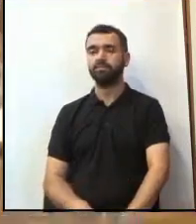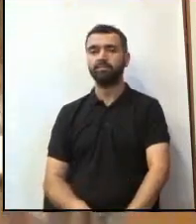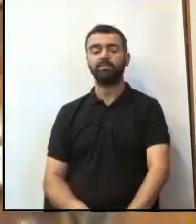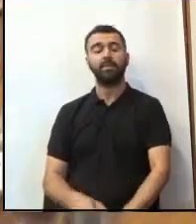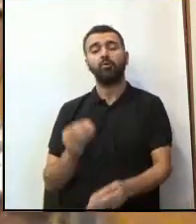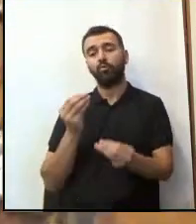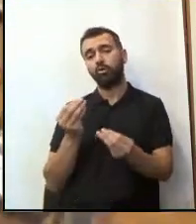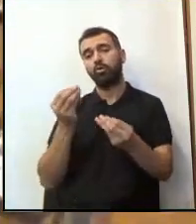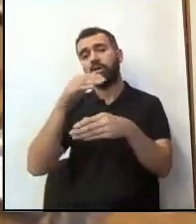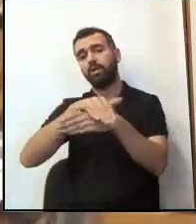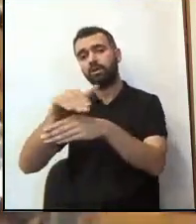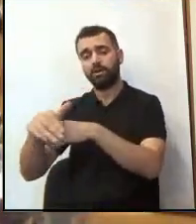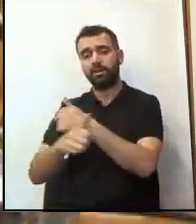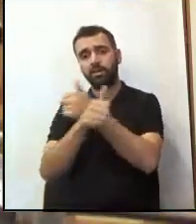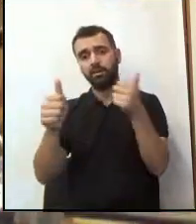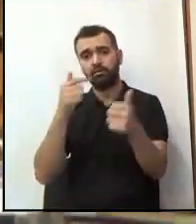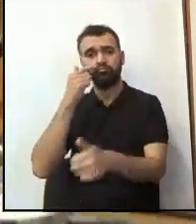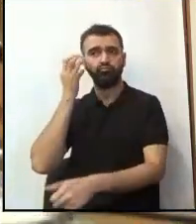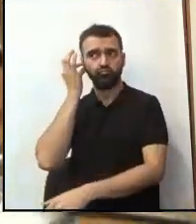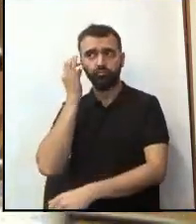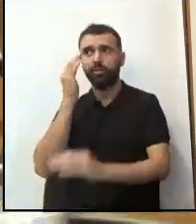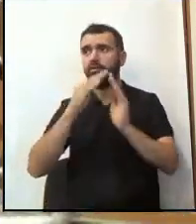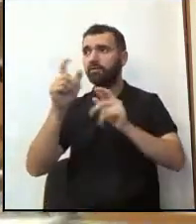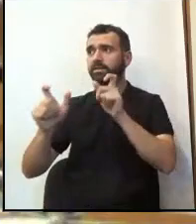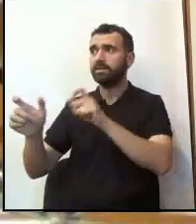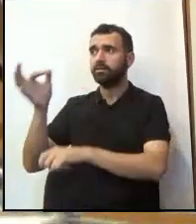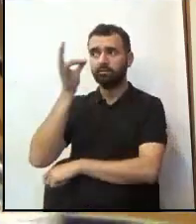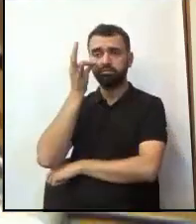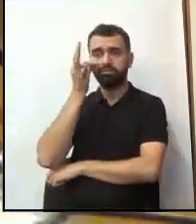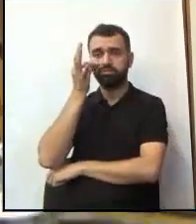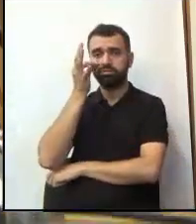Buenas tardes a todos y a todas, a los vecinos que nos están viendo.